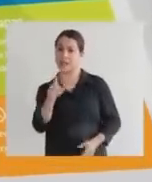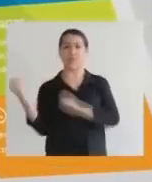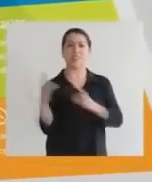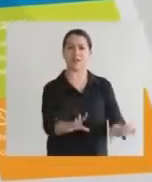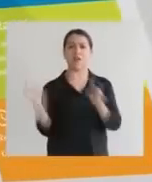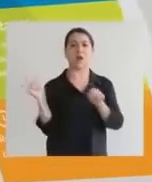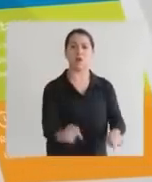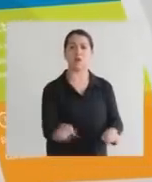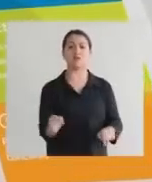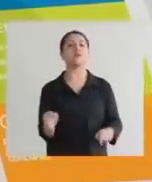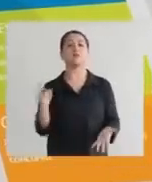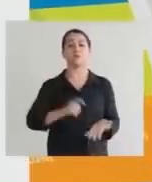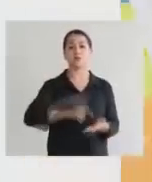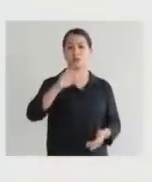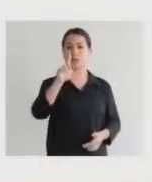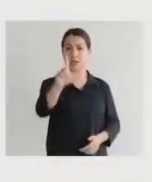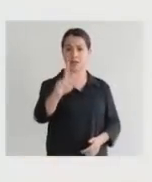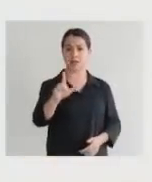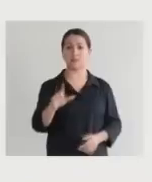concursodéjaloahora.cl.